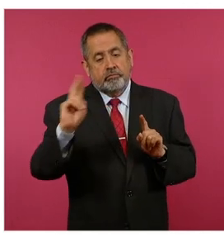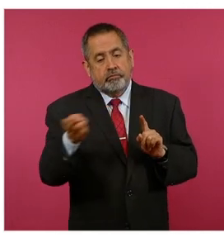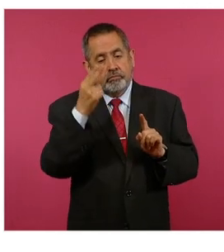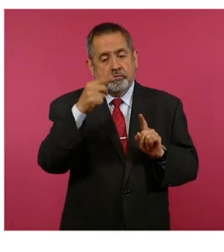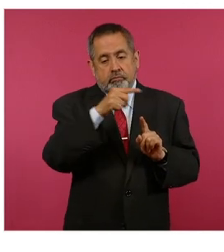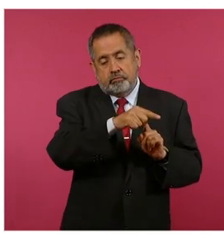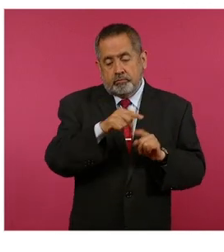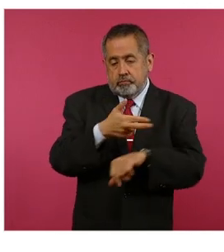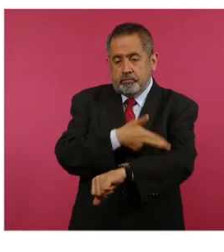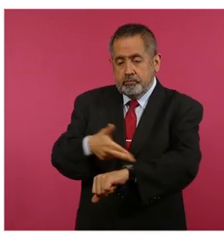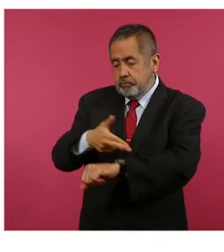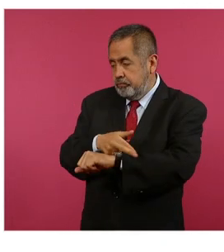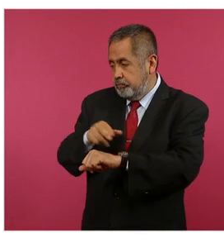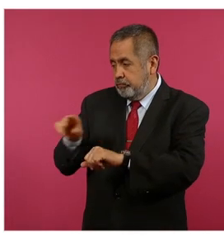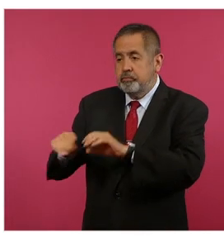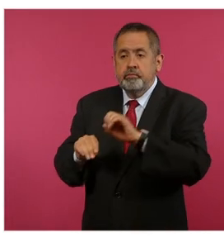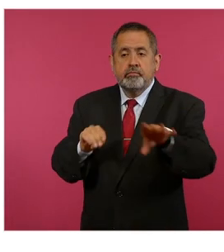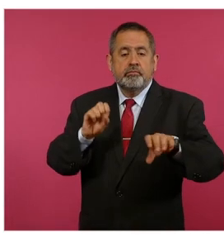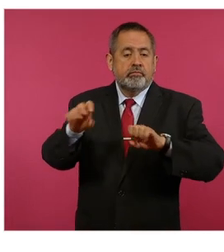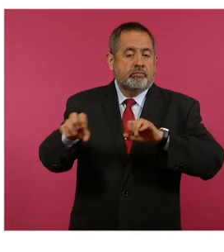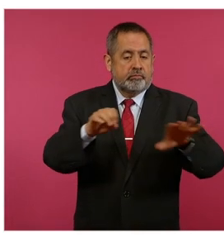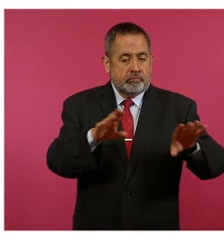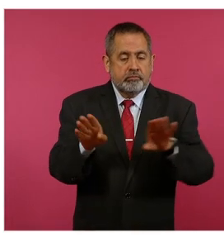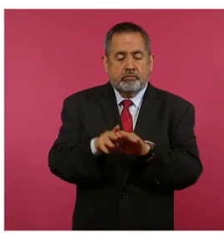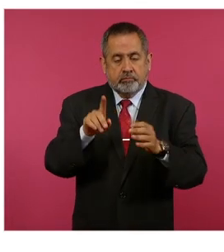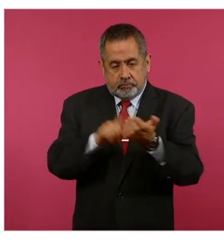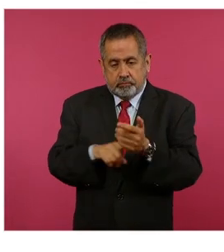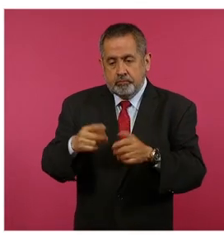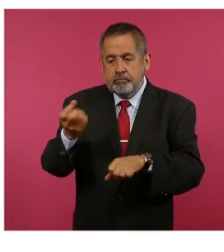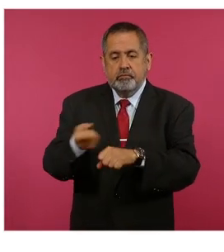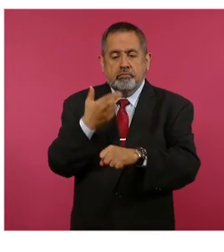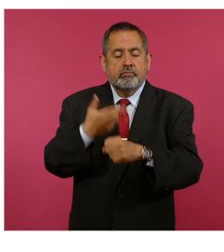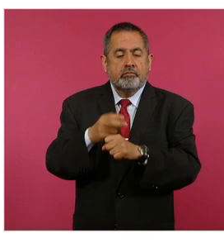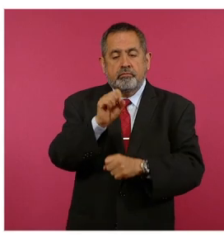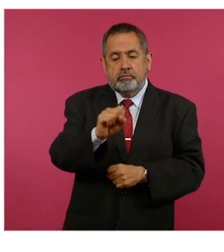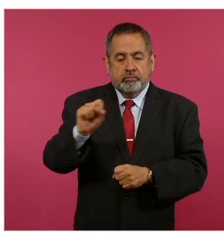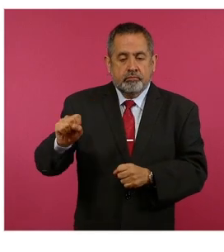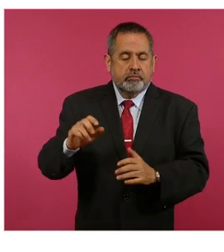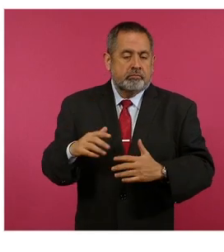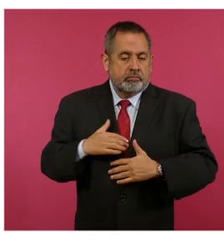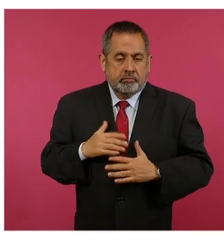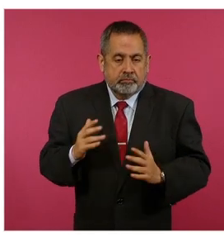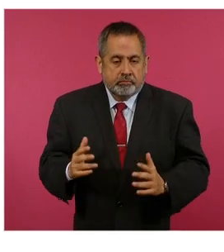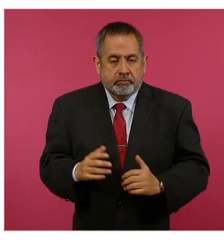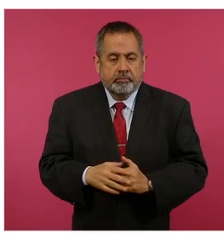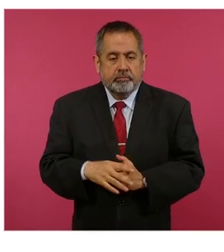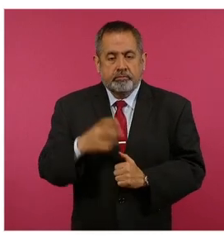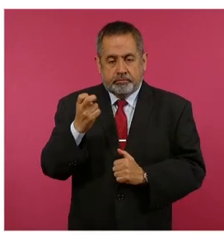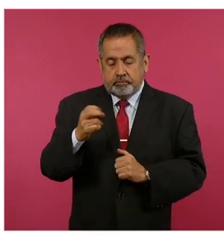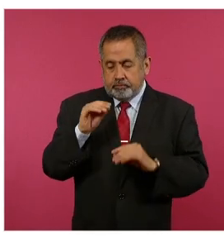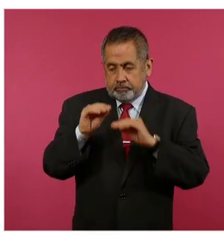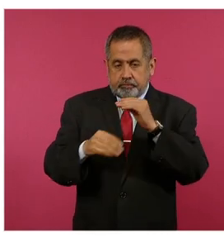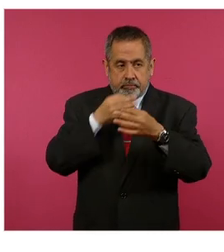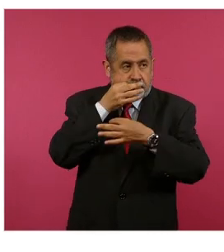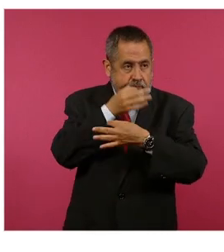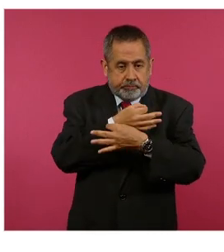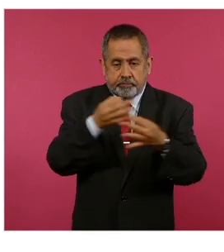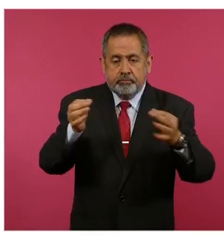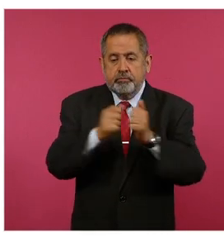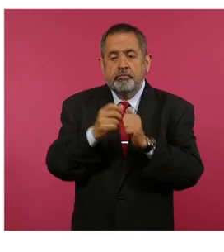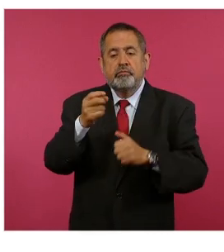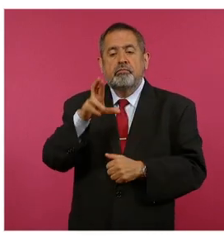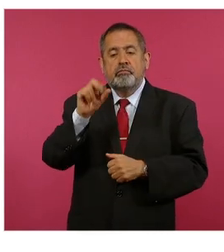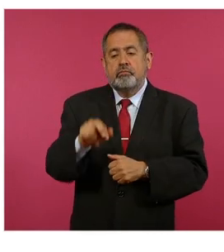universidades y su relación con la Secretaría de Salud. Por eso esta comunicación con la